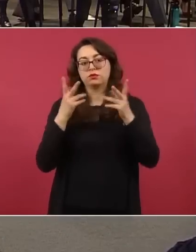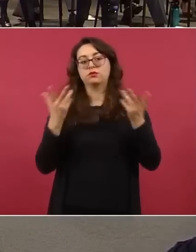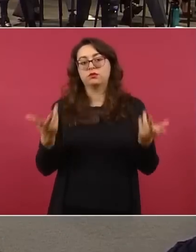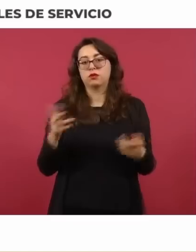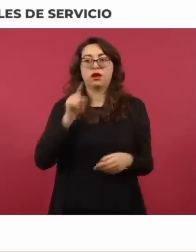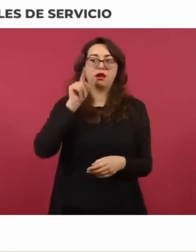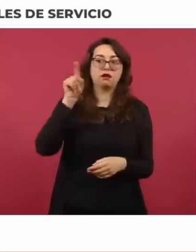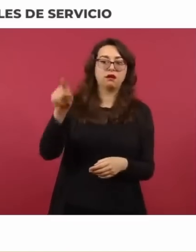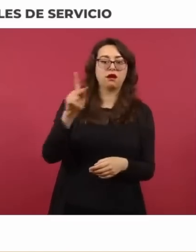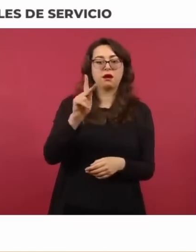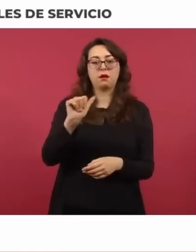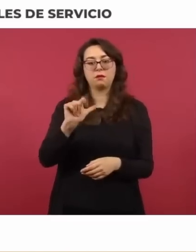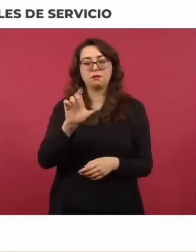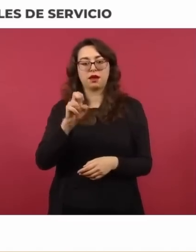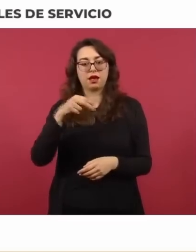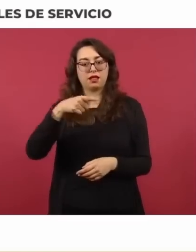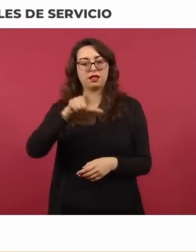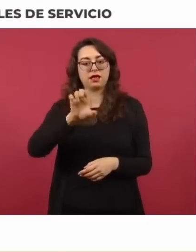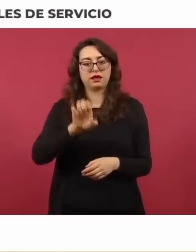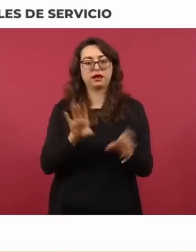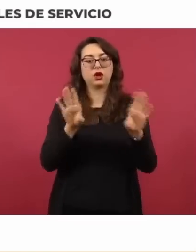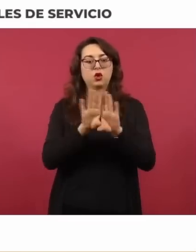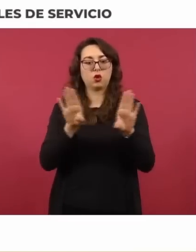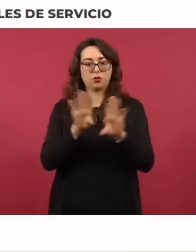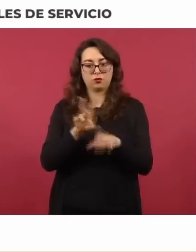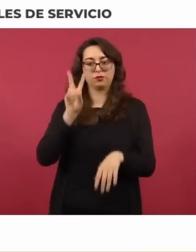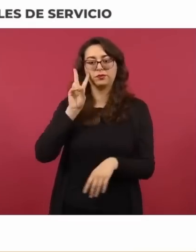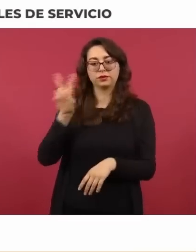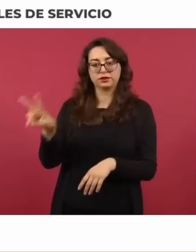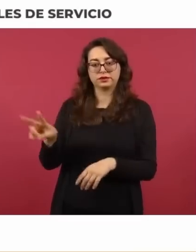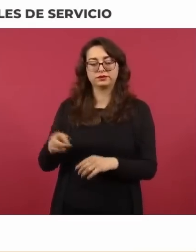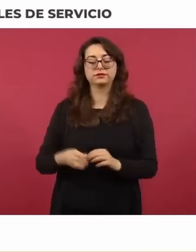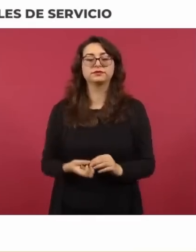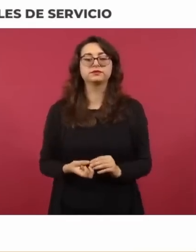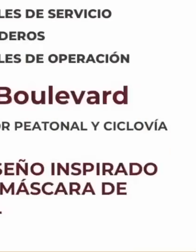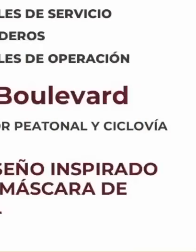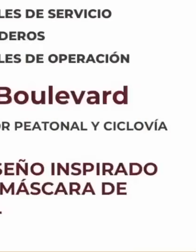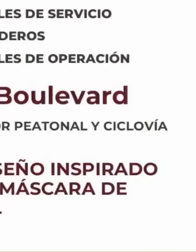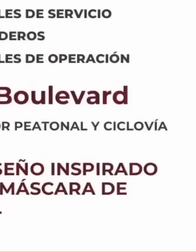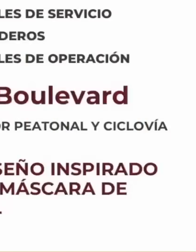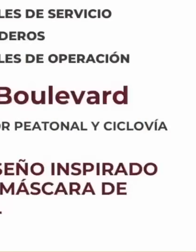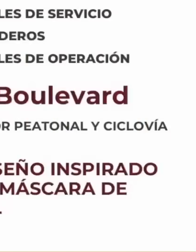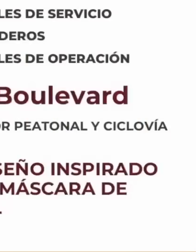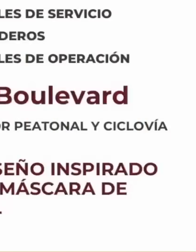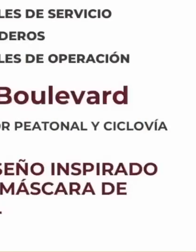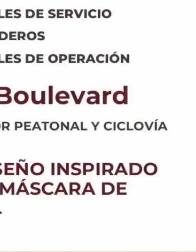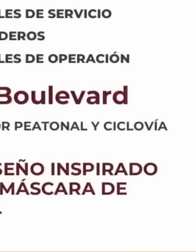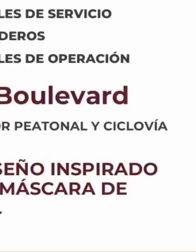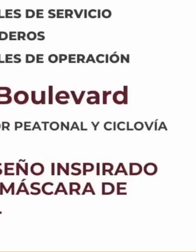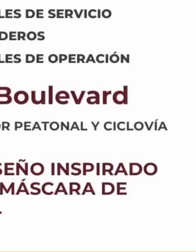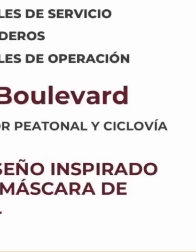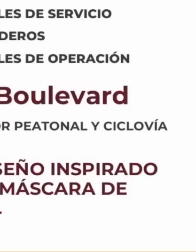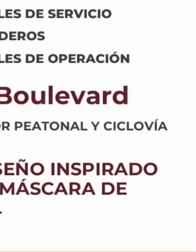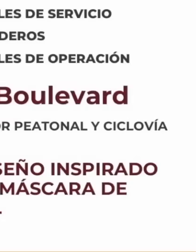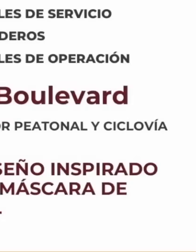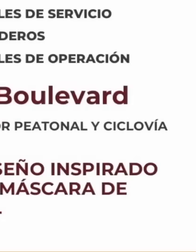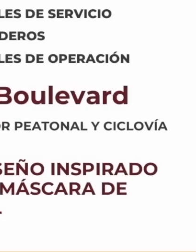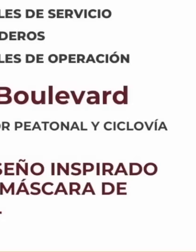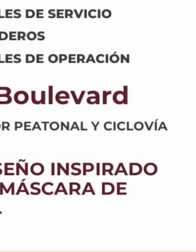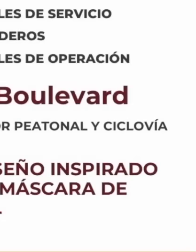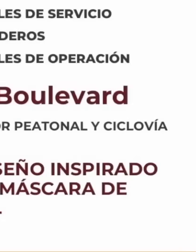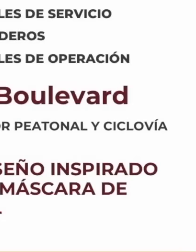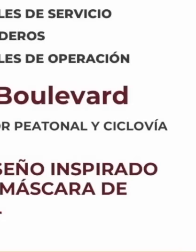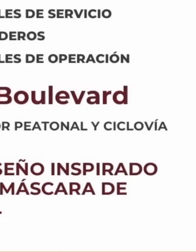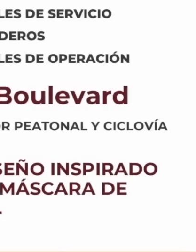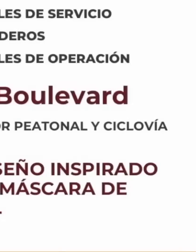Palenque la estación de Palenque representa todo y que para nosotros significa el tren Maya integración social